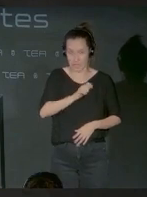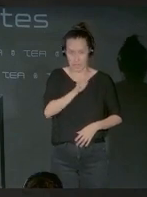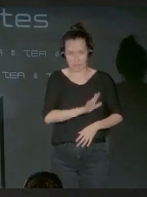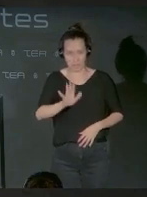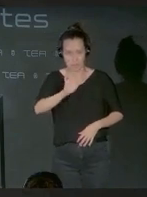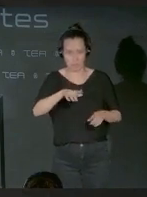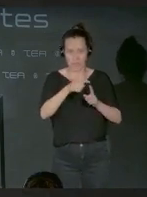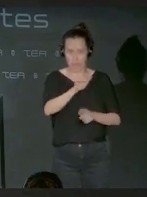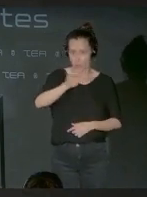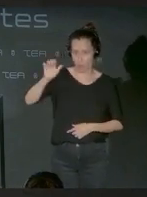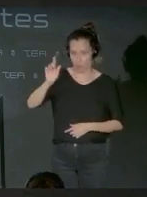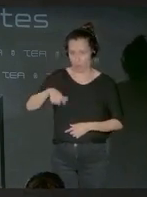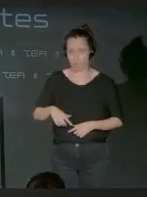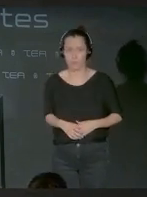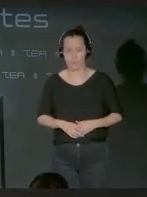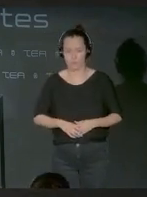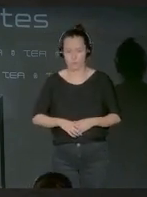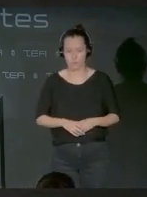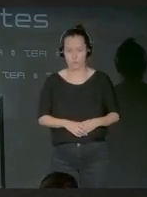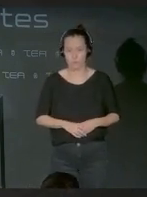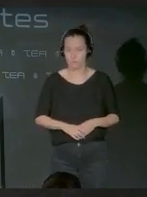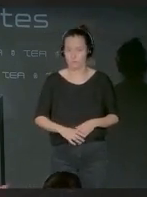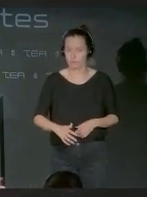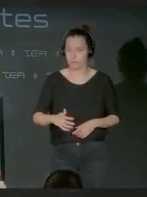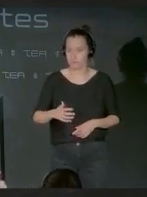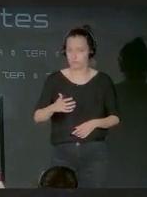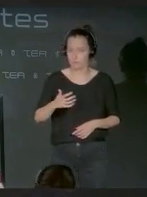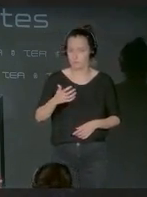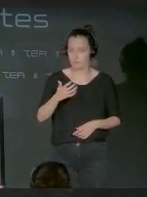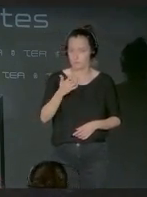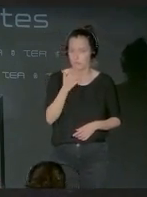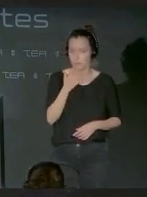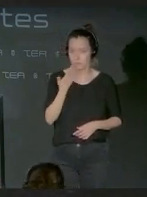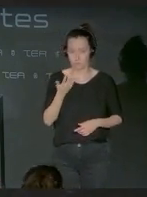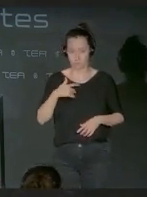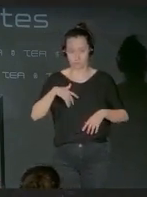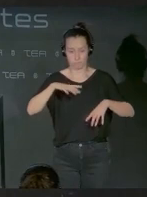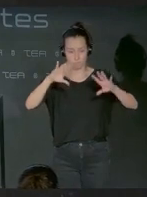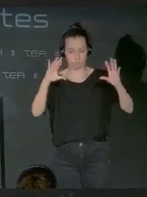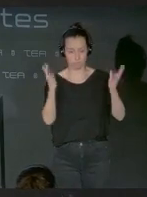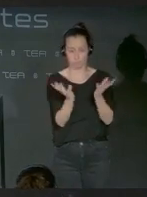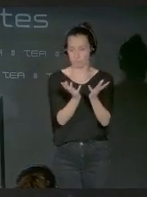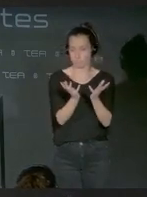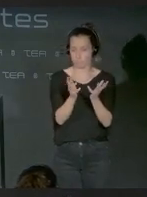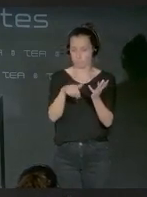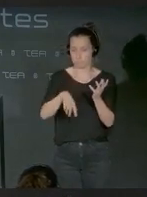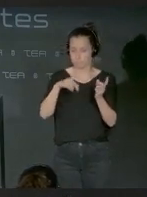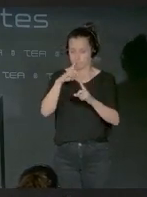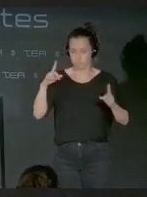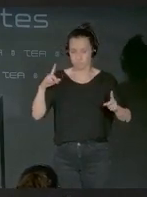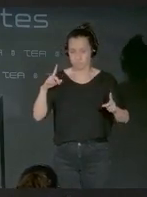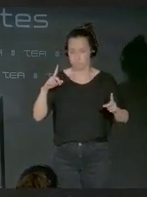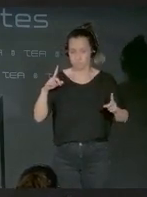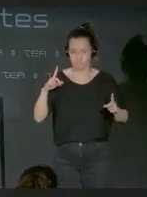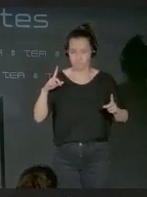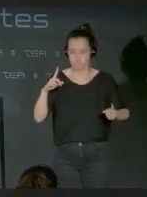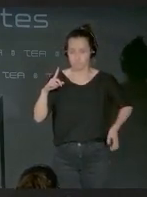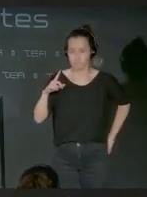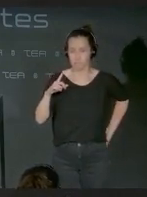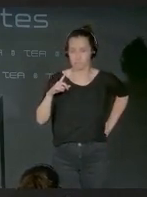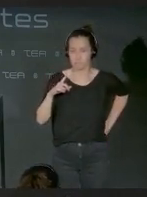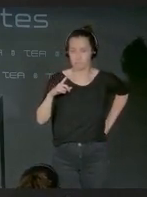Europa frente Por ejemplo frente a un panorama internacional que ha sido este año más desfavorable